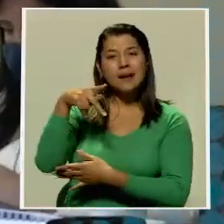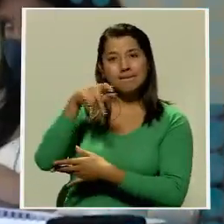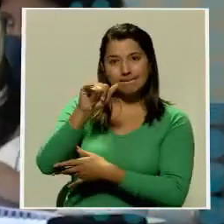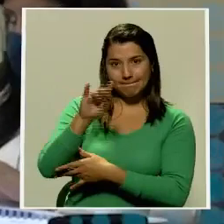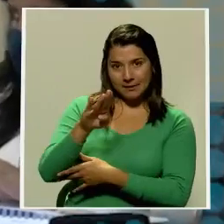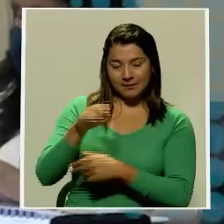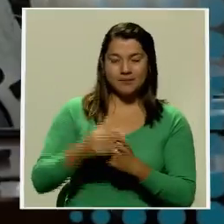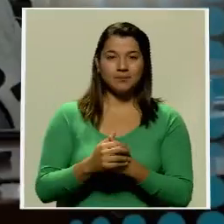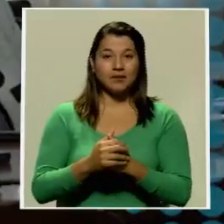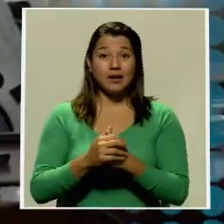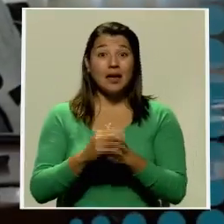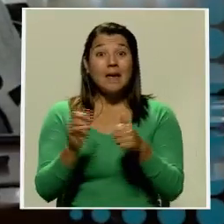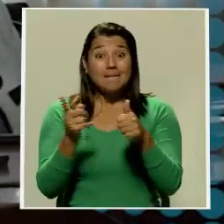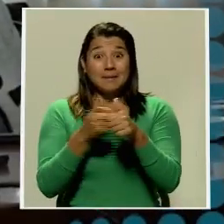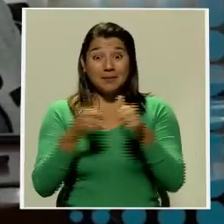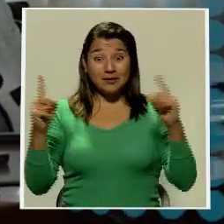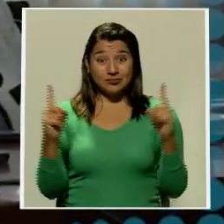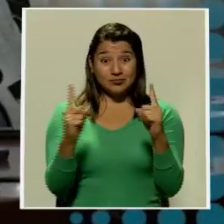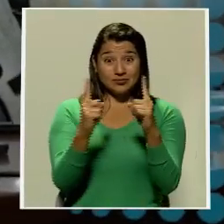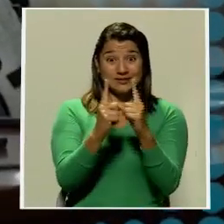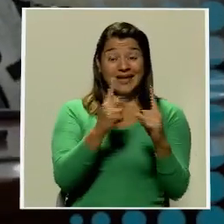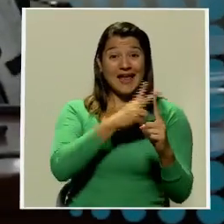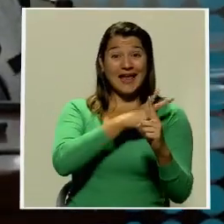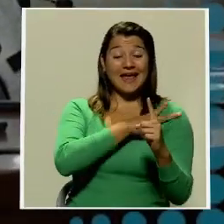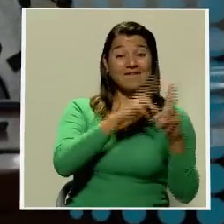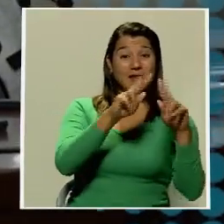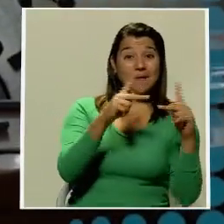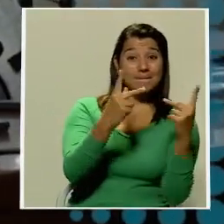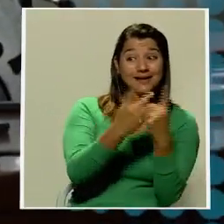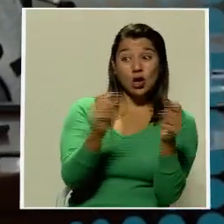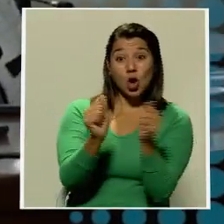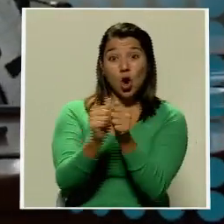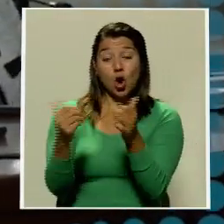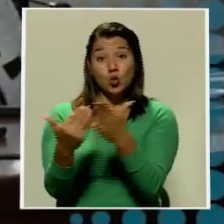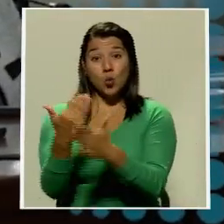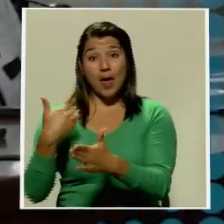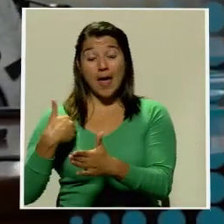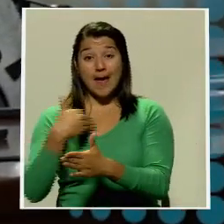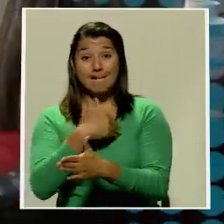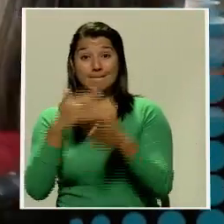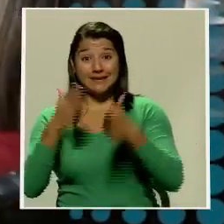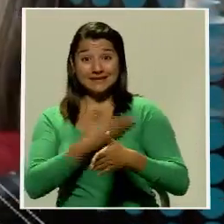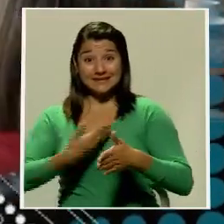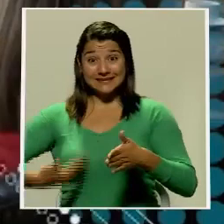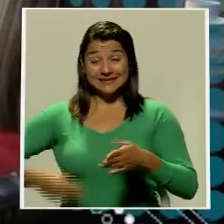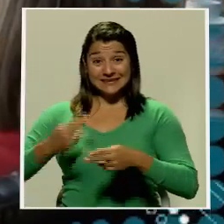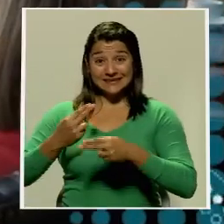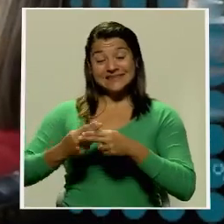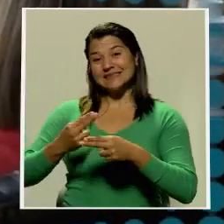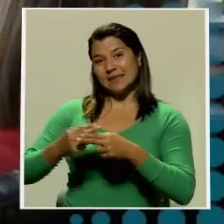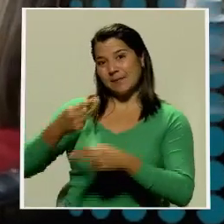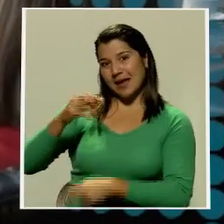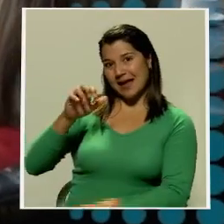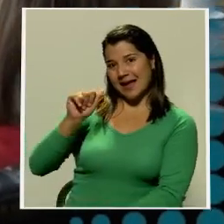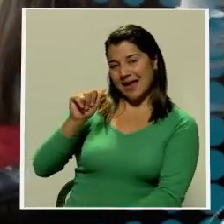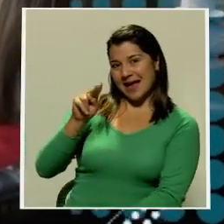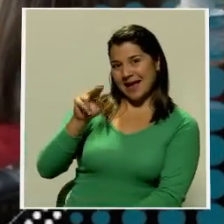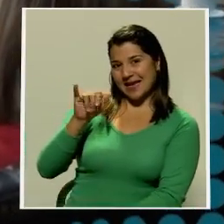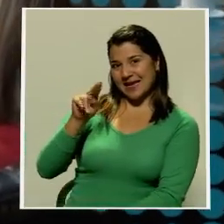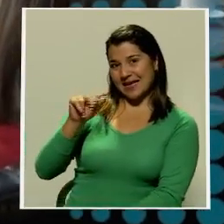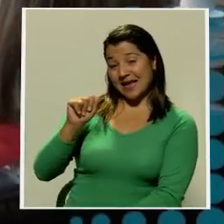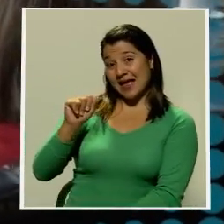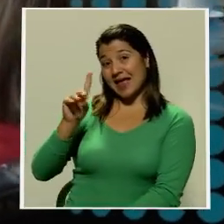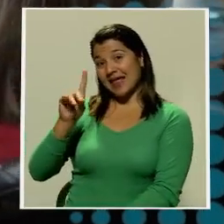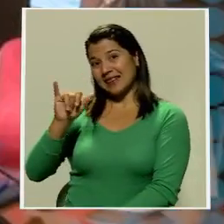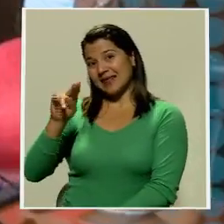Primer acercamiento entre jefes de fracción y la nueva ministra de Presidencia, Yanina Dinarte. Pretende definir propuesta de negociación que